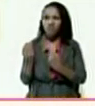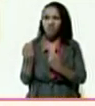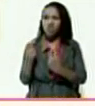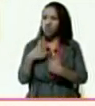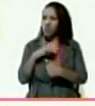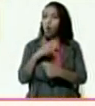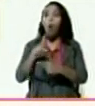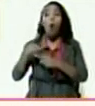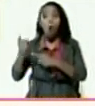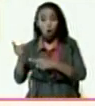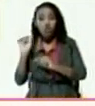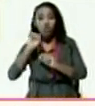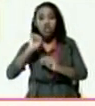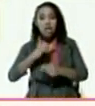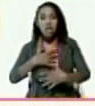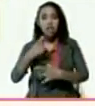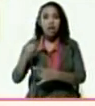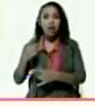tener otros.